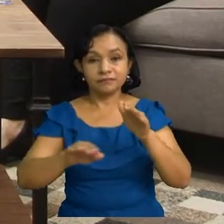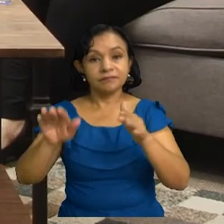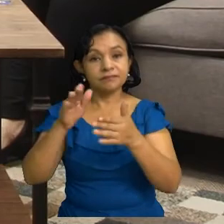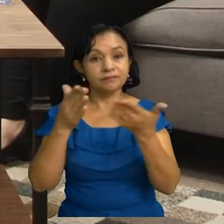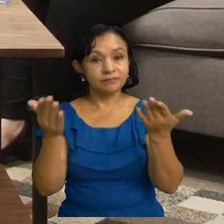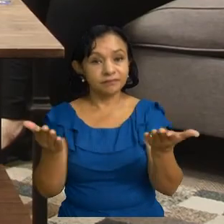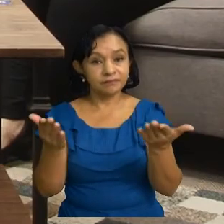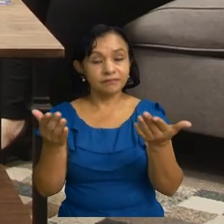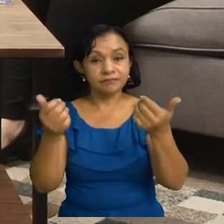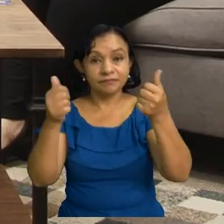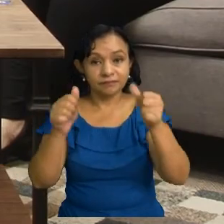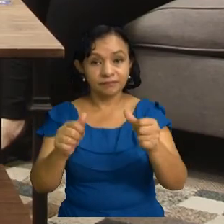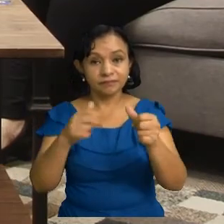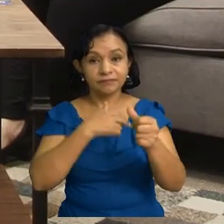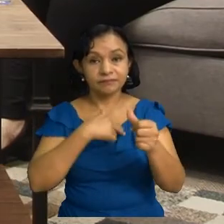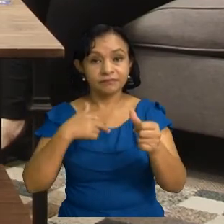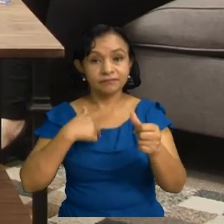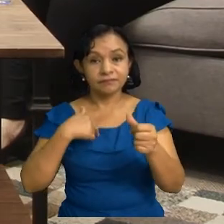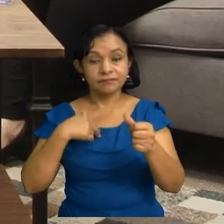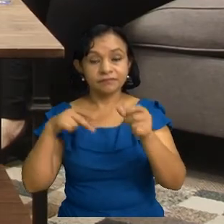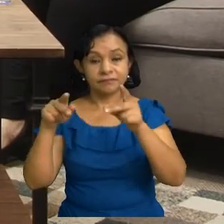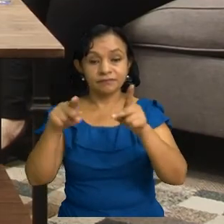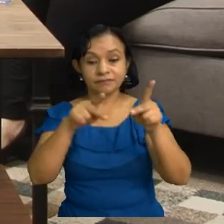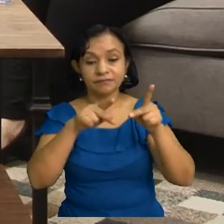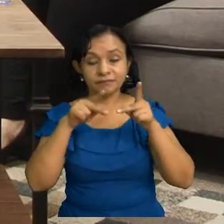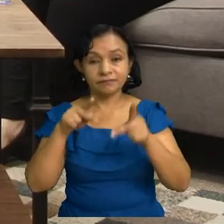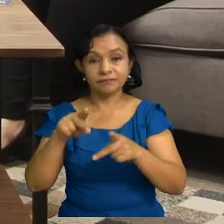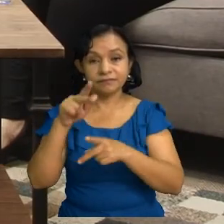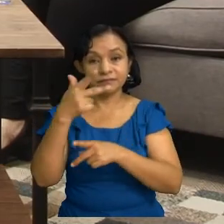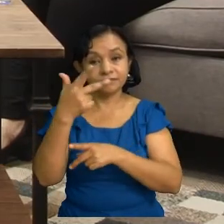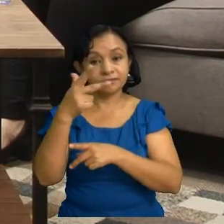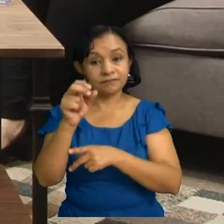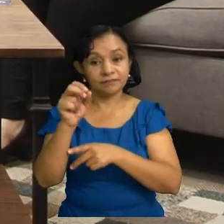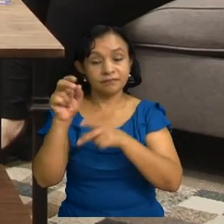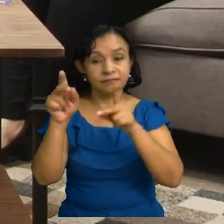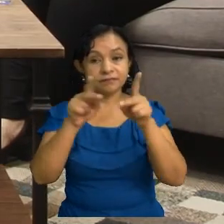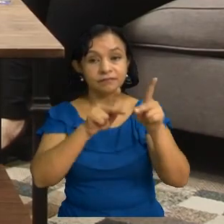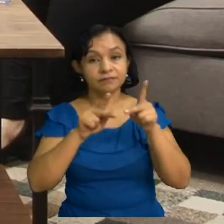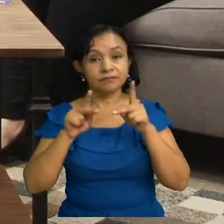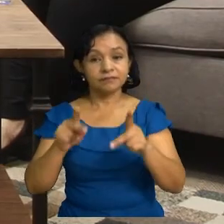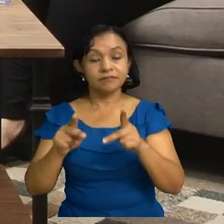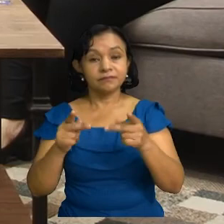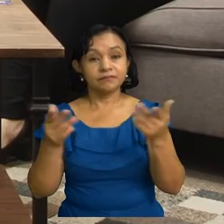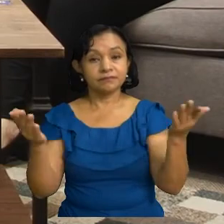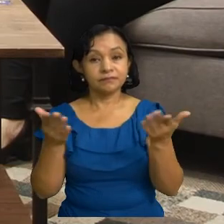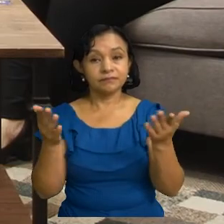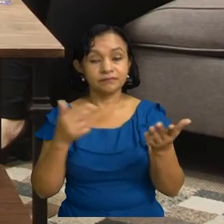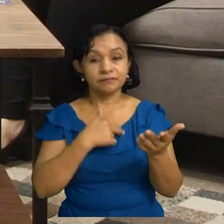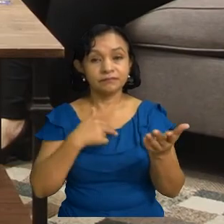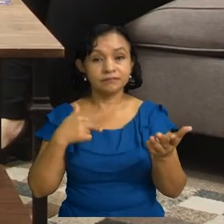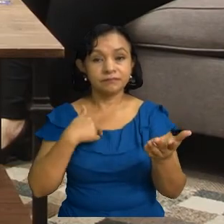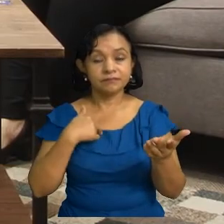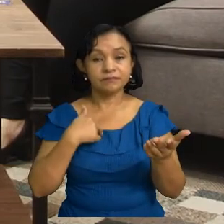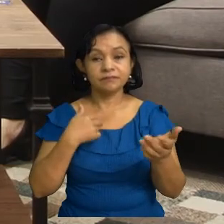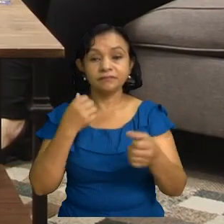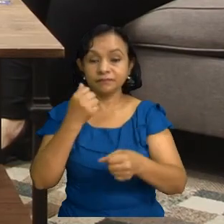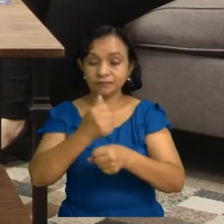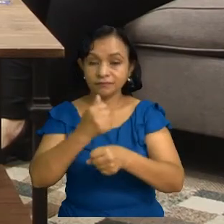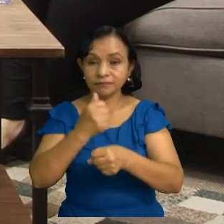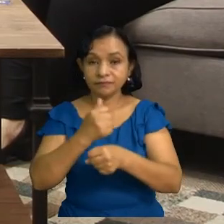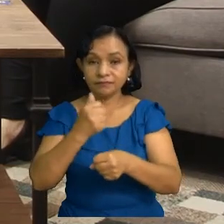entonces vamos a estar con todos estos actores con más de 80 protagonistas donde vamos a estar desarrollando